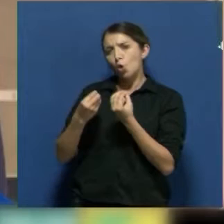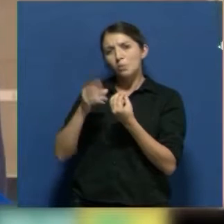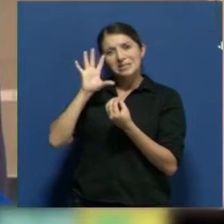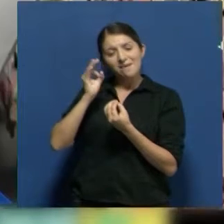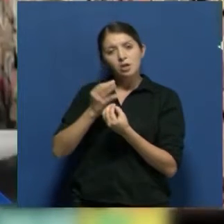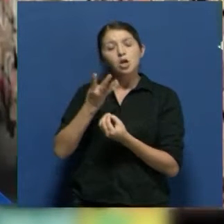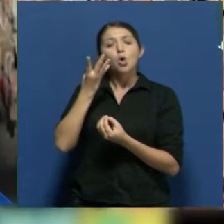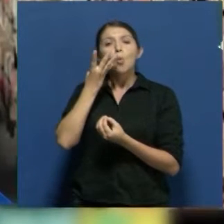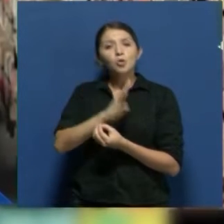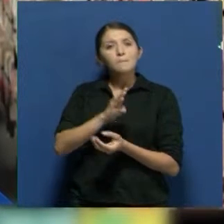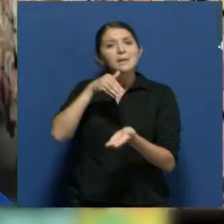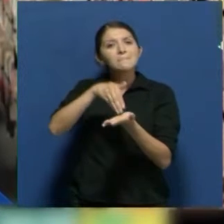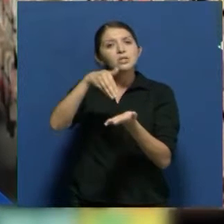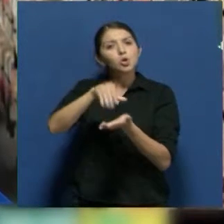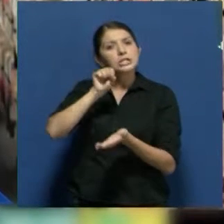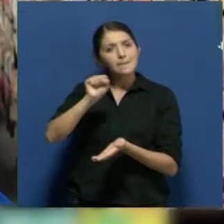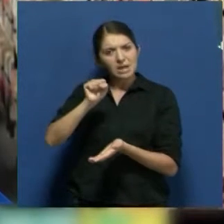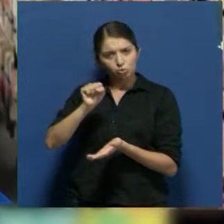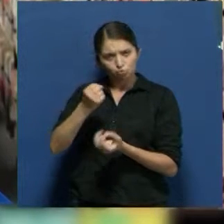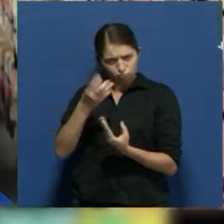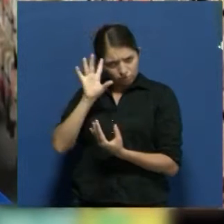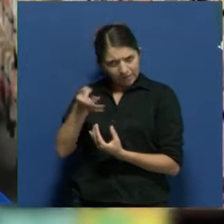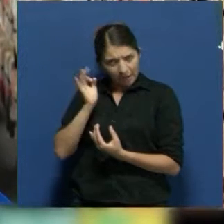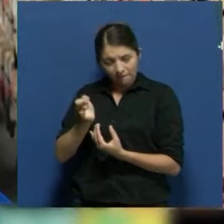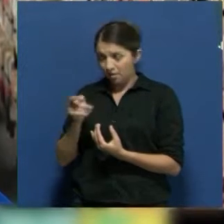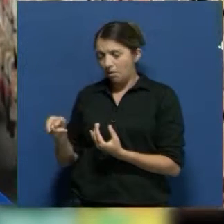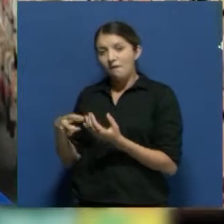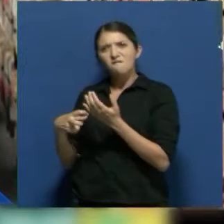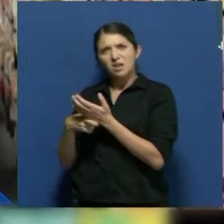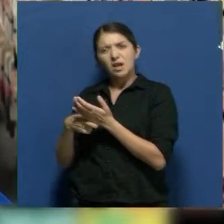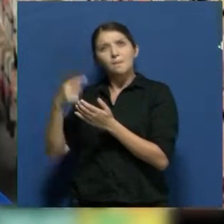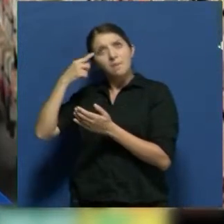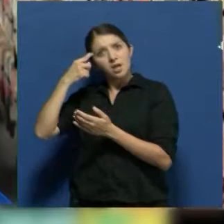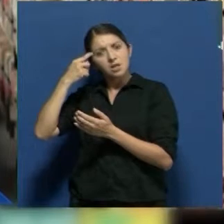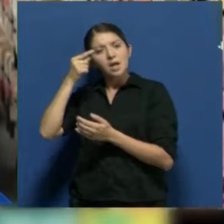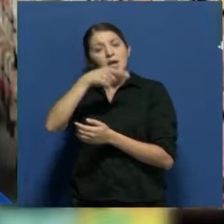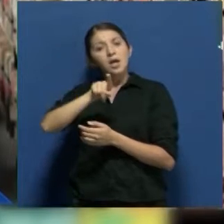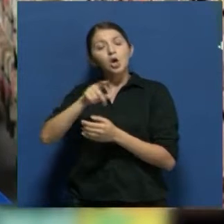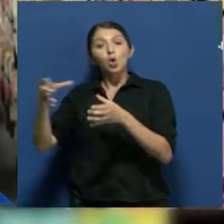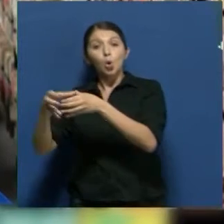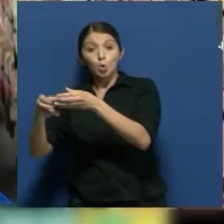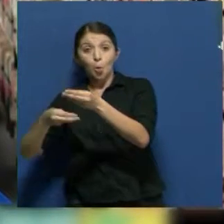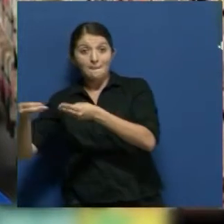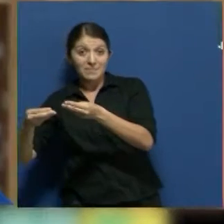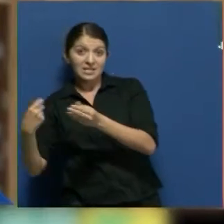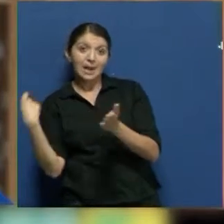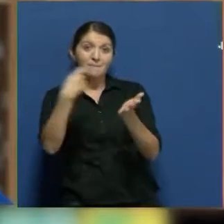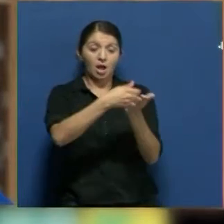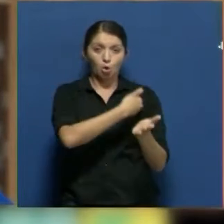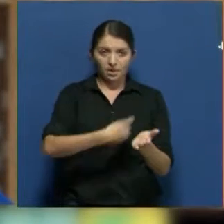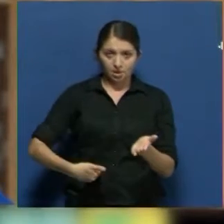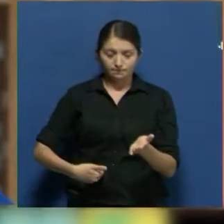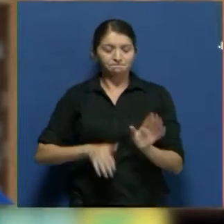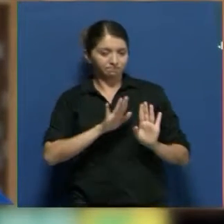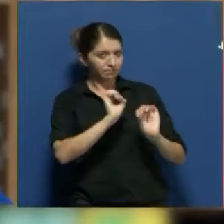4.000 millones de pesos que evalúa como el monto que debería pagar el grupo Macri? Lo que es interesante aquí es, vamos a aclarar